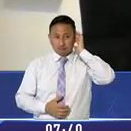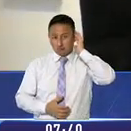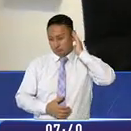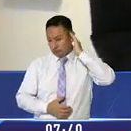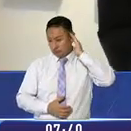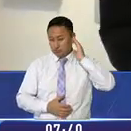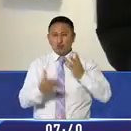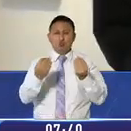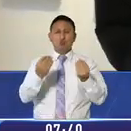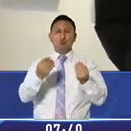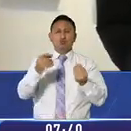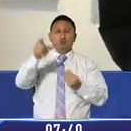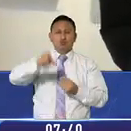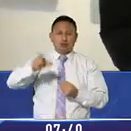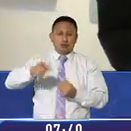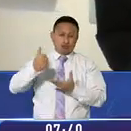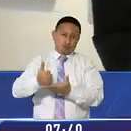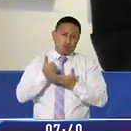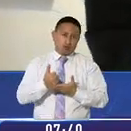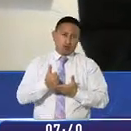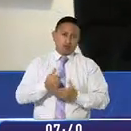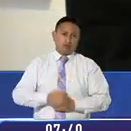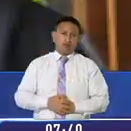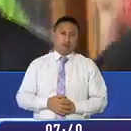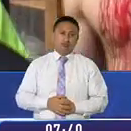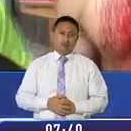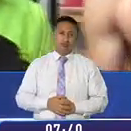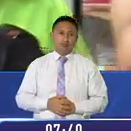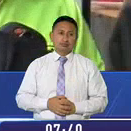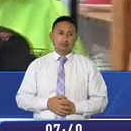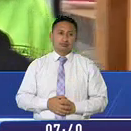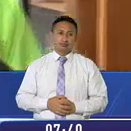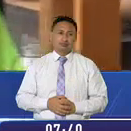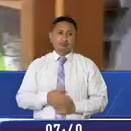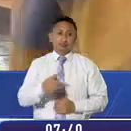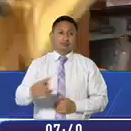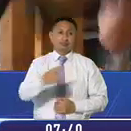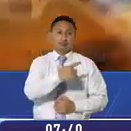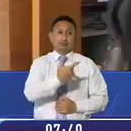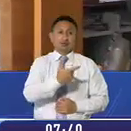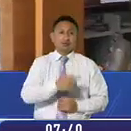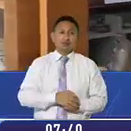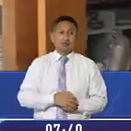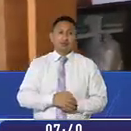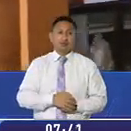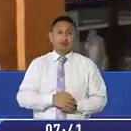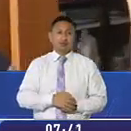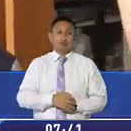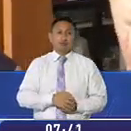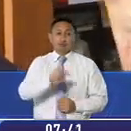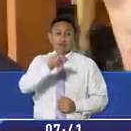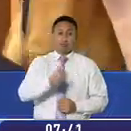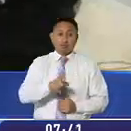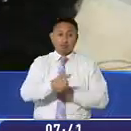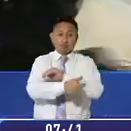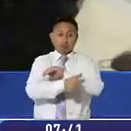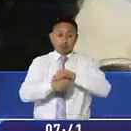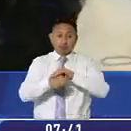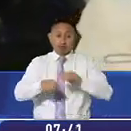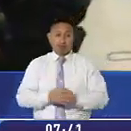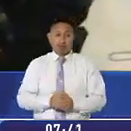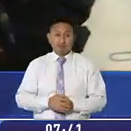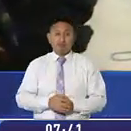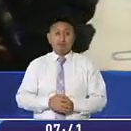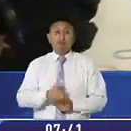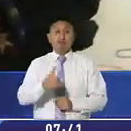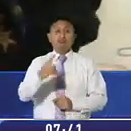me ayudaron aquí, gracias a Dios. El detenido ingresó a una tienda comercial para escapar de la ira ciudadana. Según la víctima, el apresado